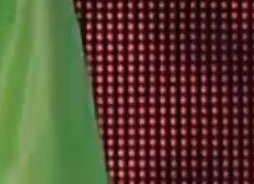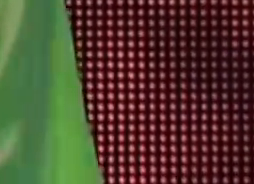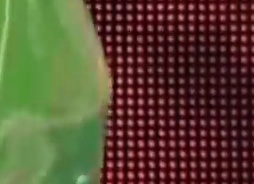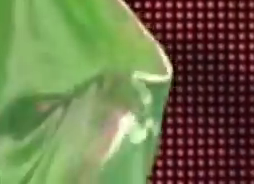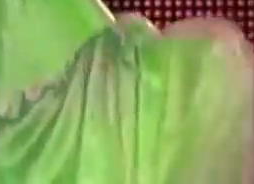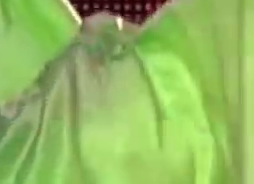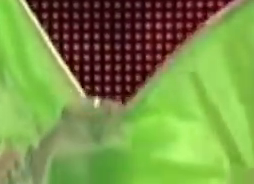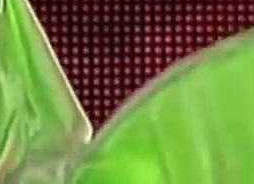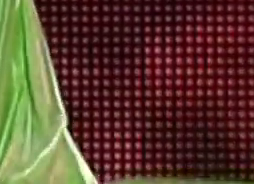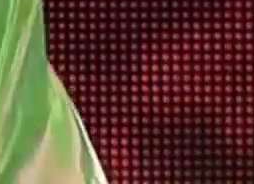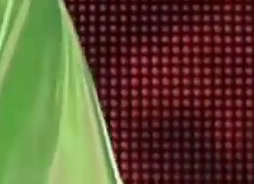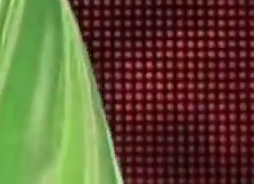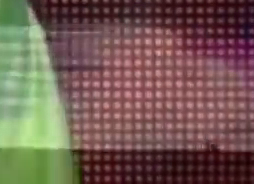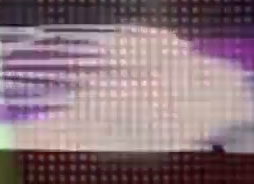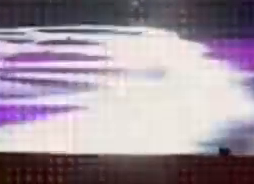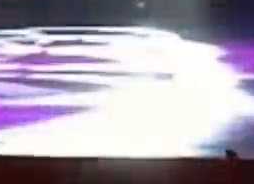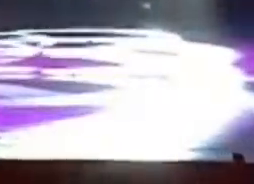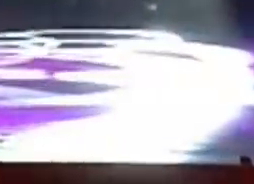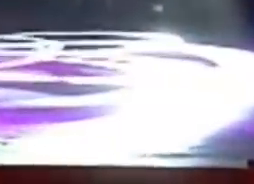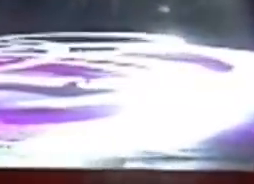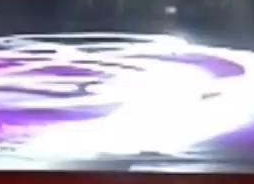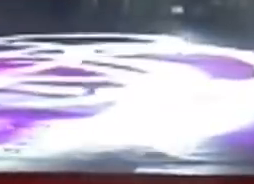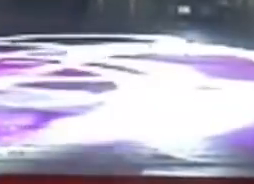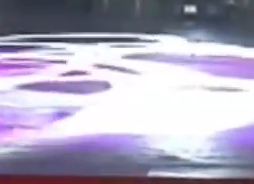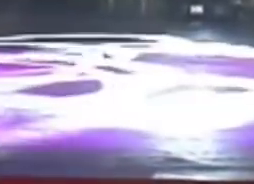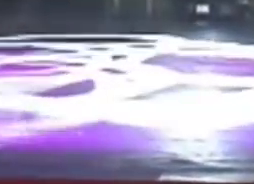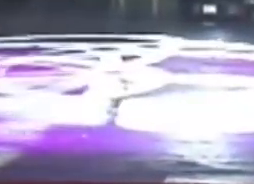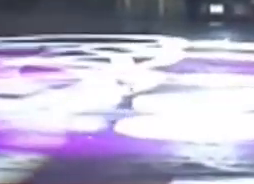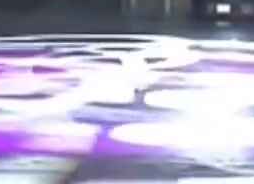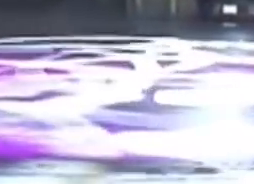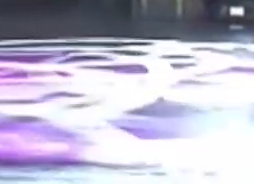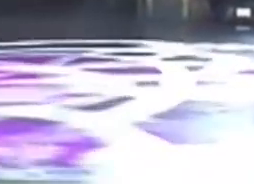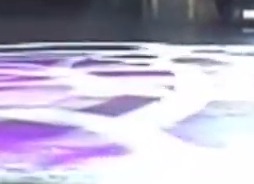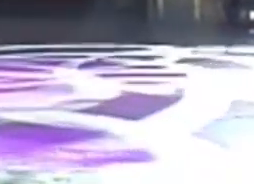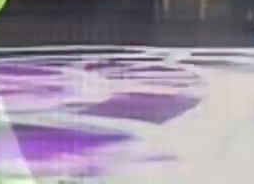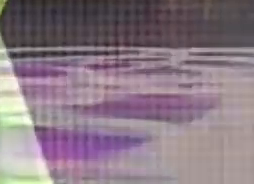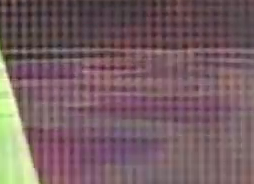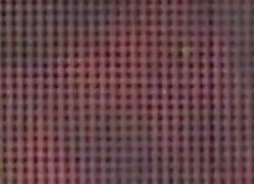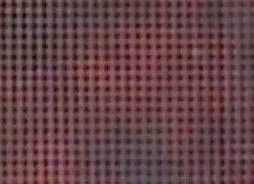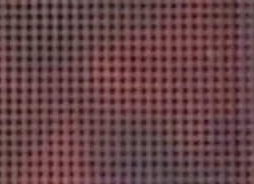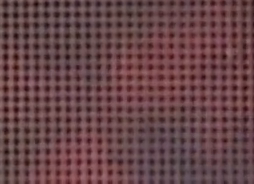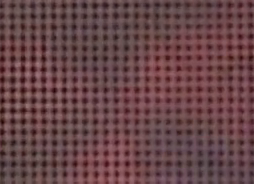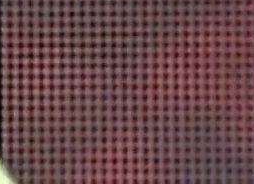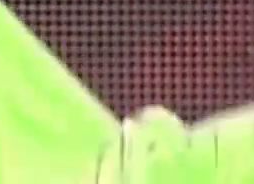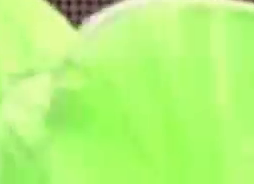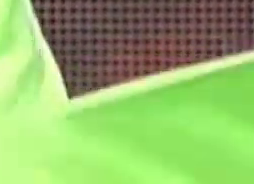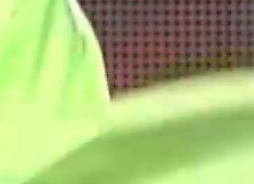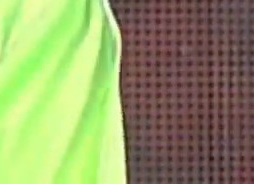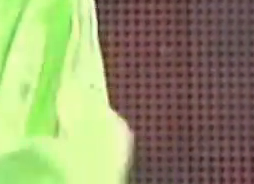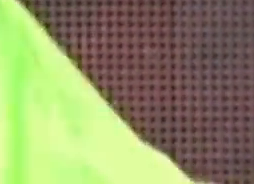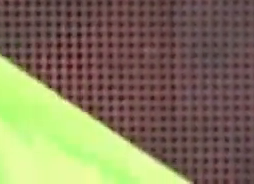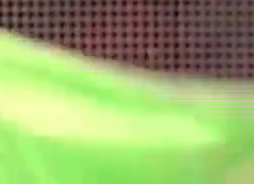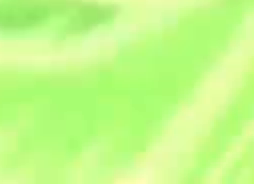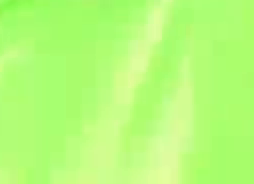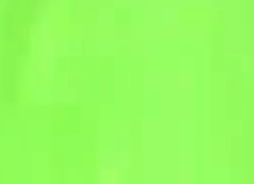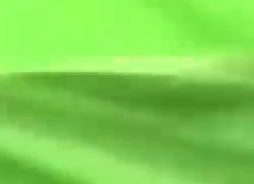Pueblo adorado, de hombre sereno, de hombre moreno, de pelo enredado. Nací